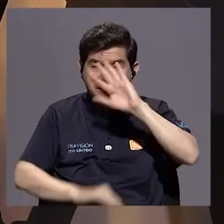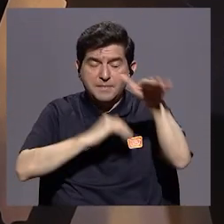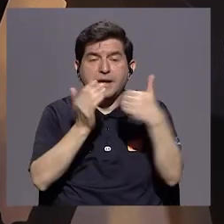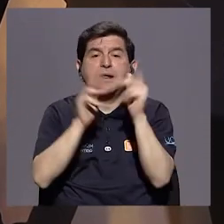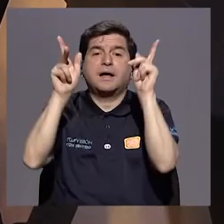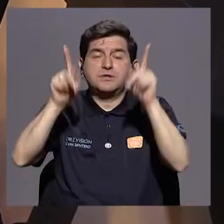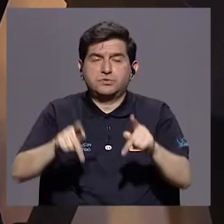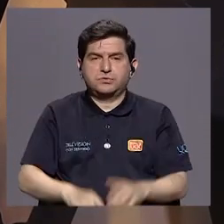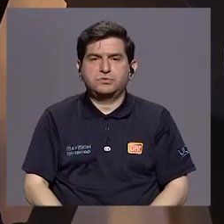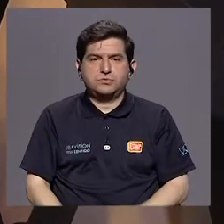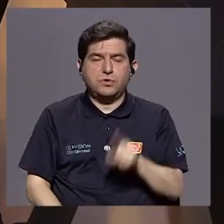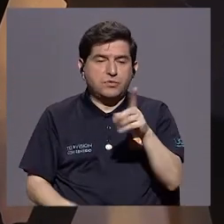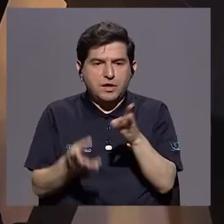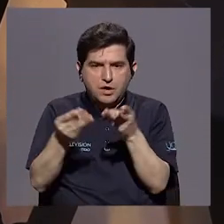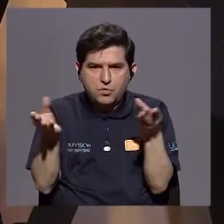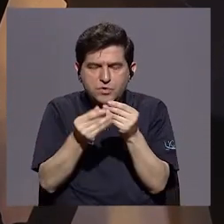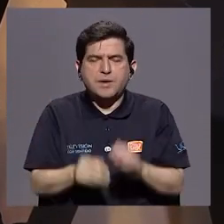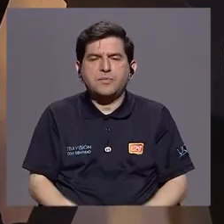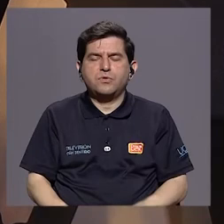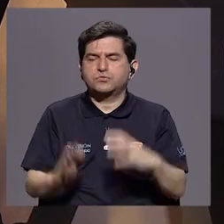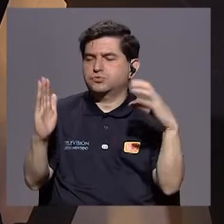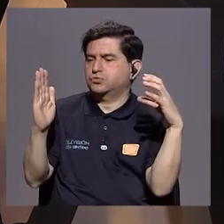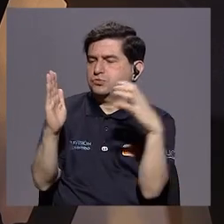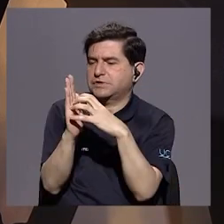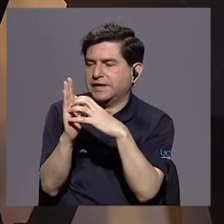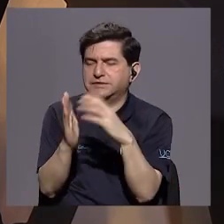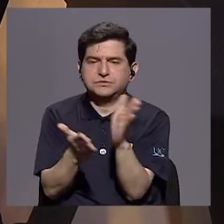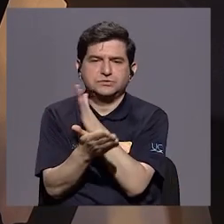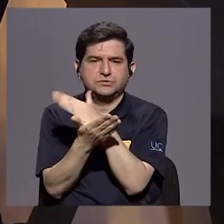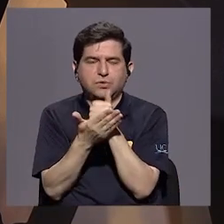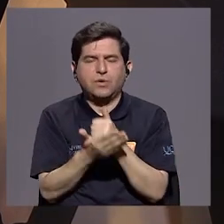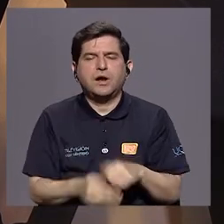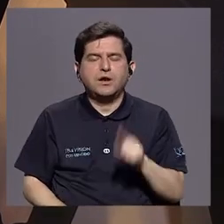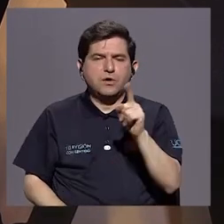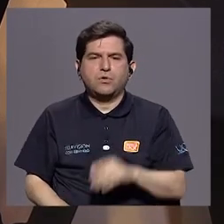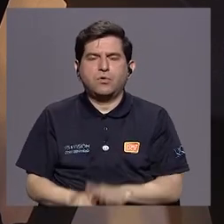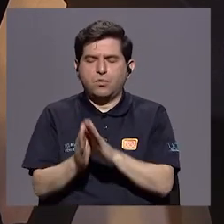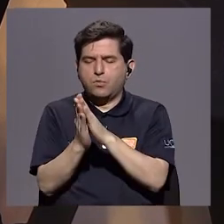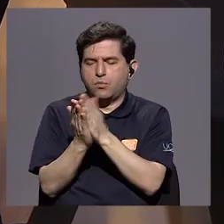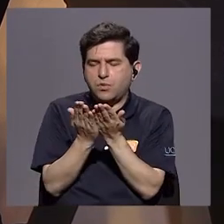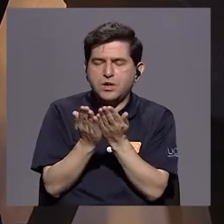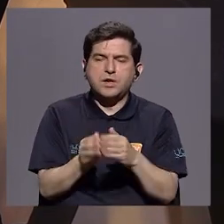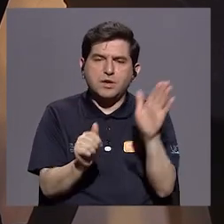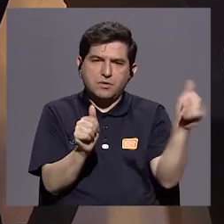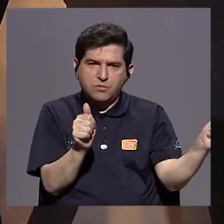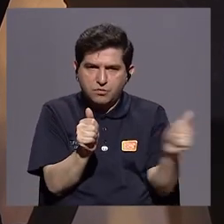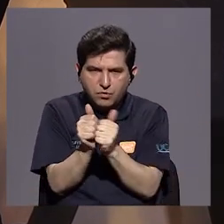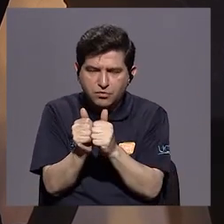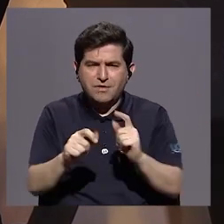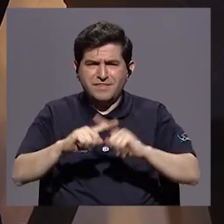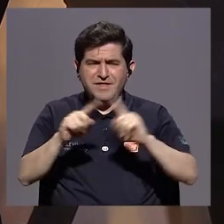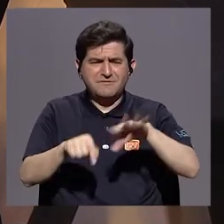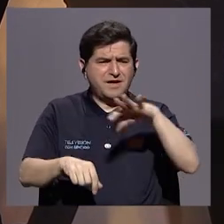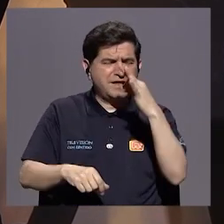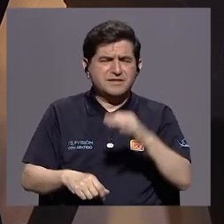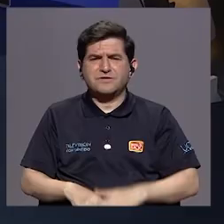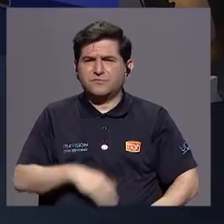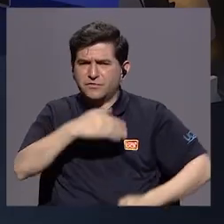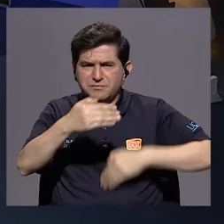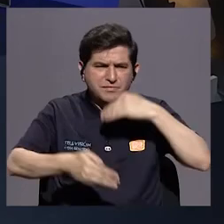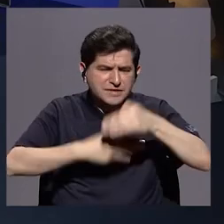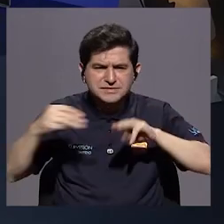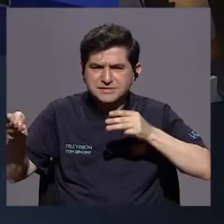todo el mundo ya sea con una producción de texto o algo un catálogo que lo acompaña en diferentes maneras de mediar lo